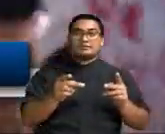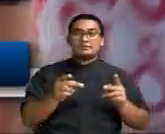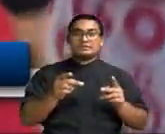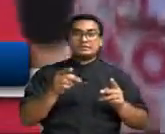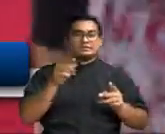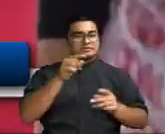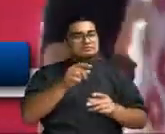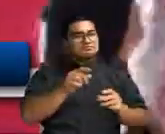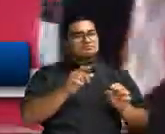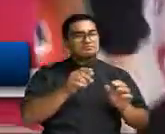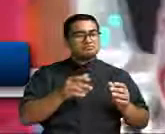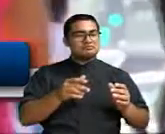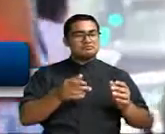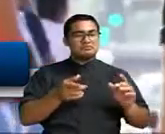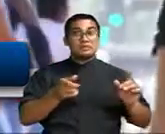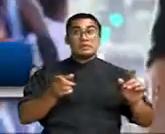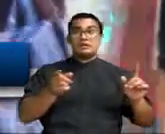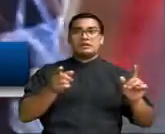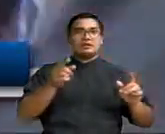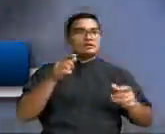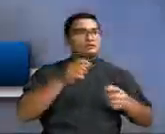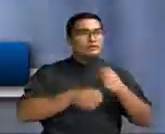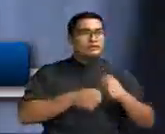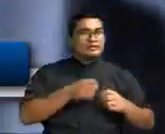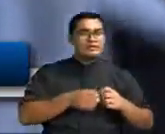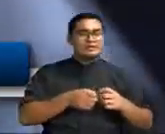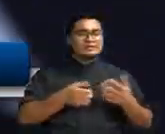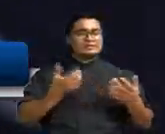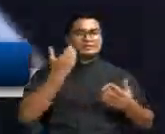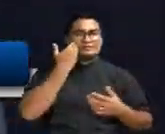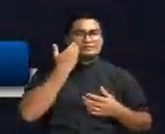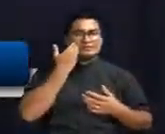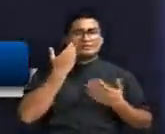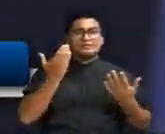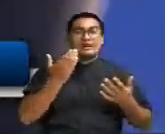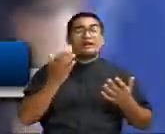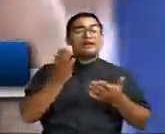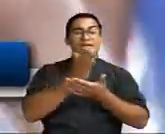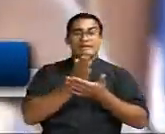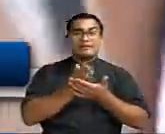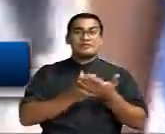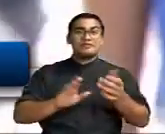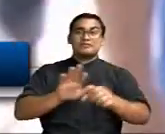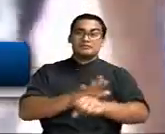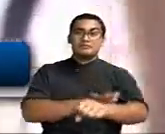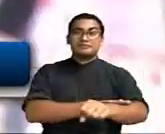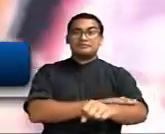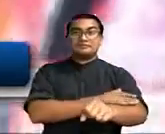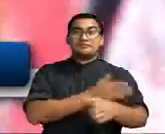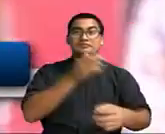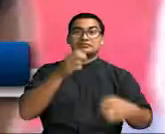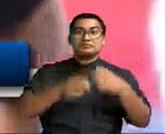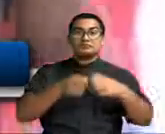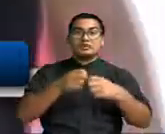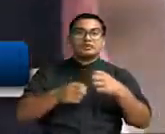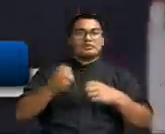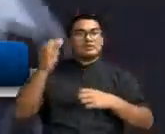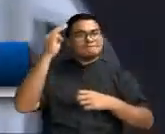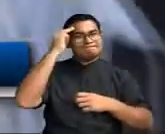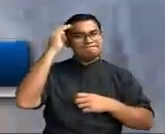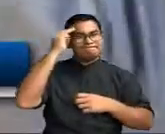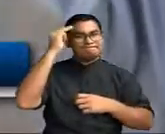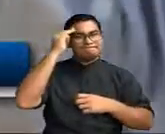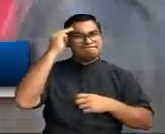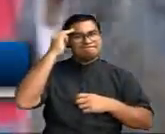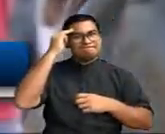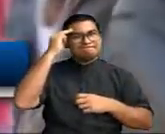para su salud, porque los síntomas aparecen síntomas específicos que tienen que ver con problemas de la salud mental, entonces esta persona